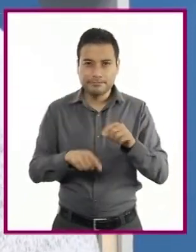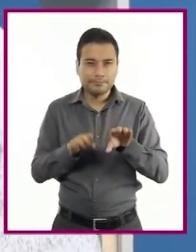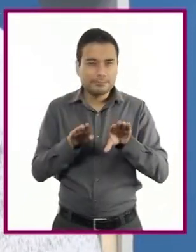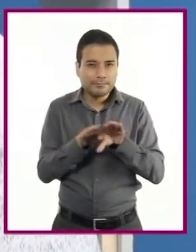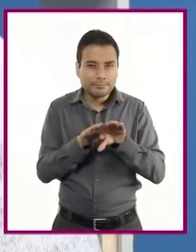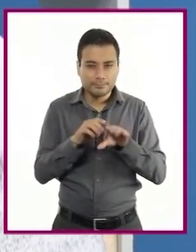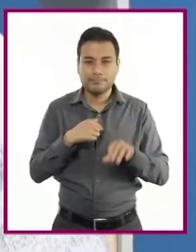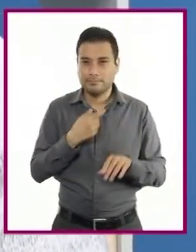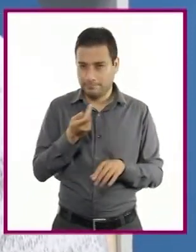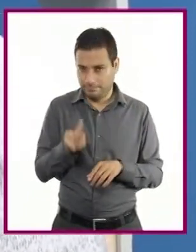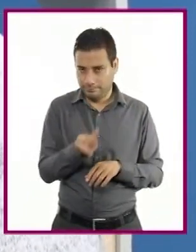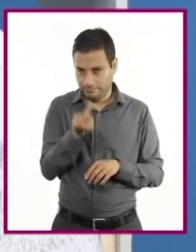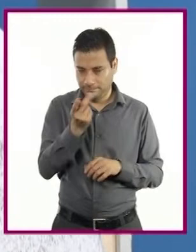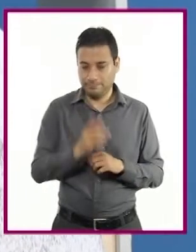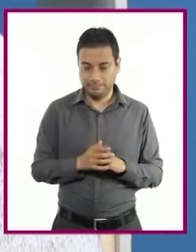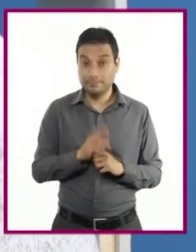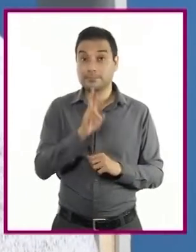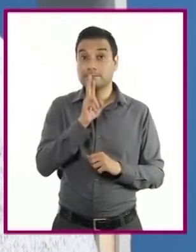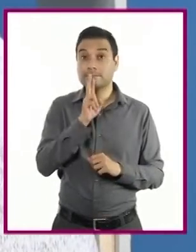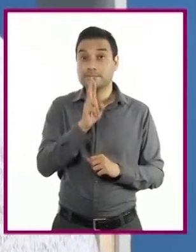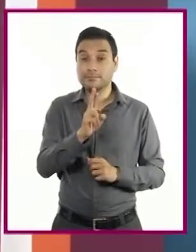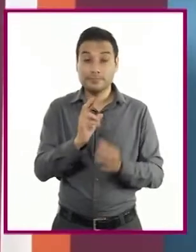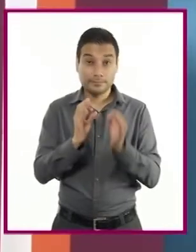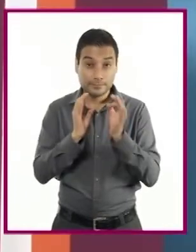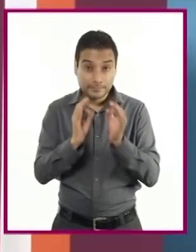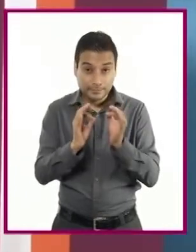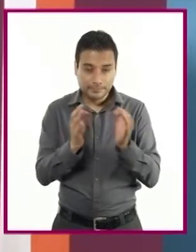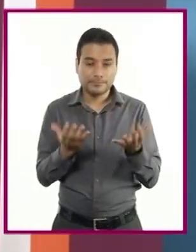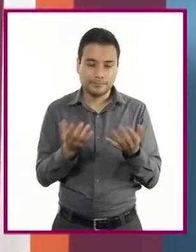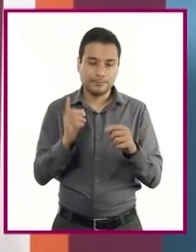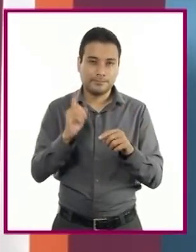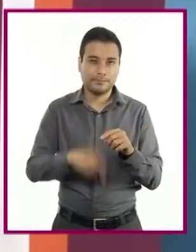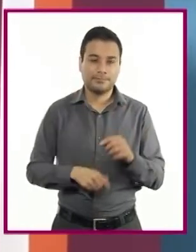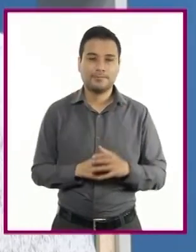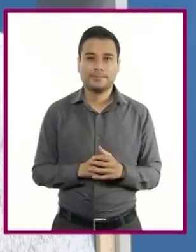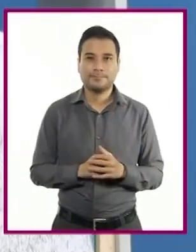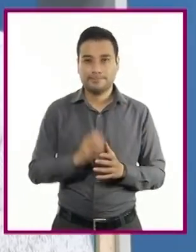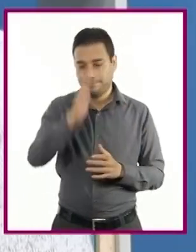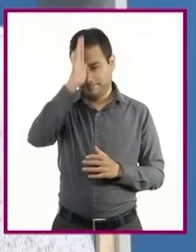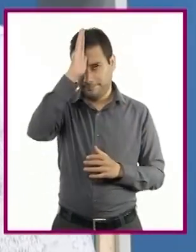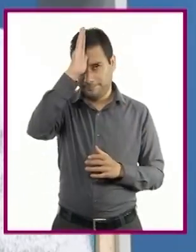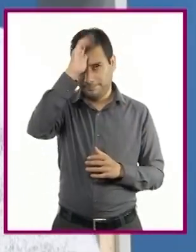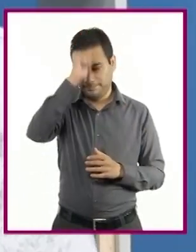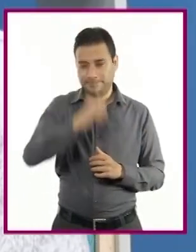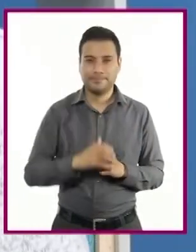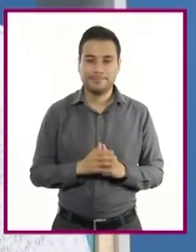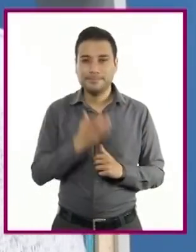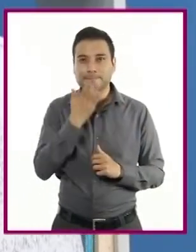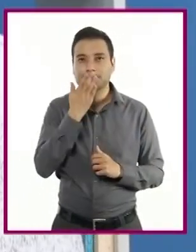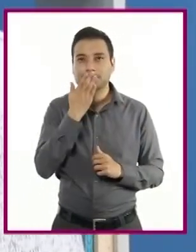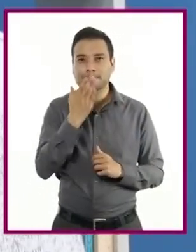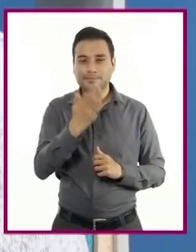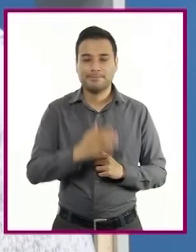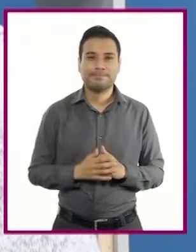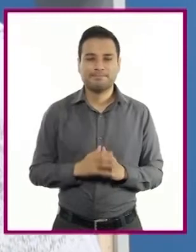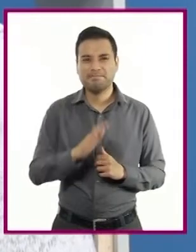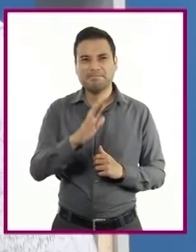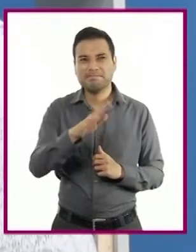comentando un aspecto sobre los factores del cambio climático. De acuerdo. Muy bien,